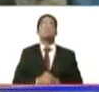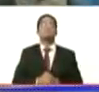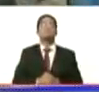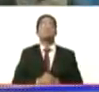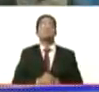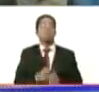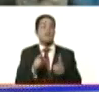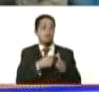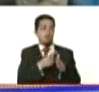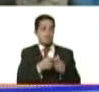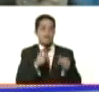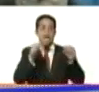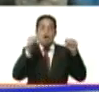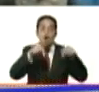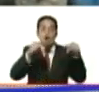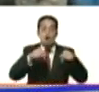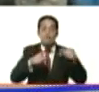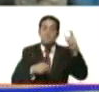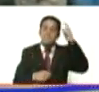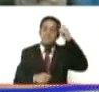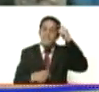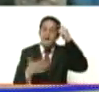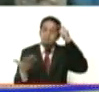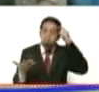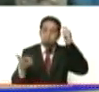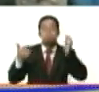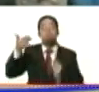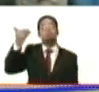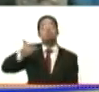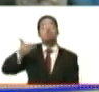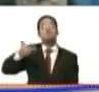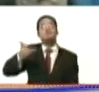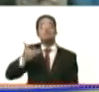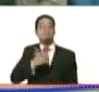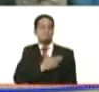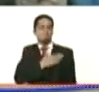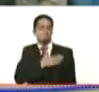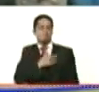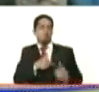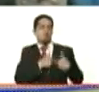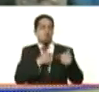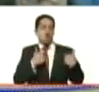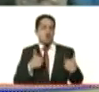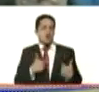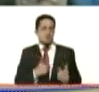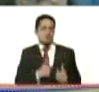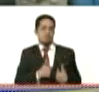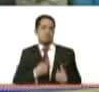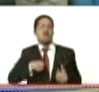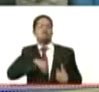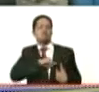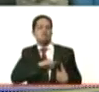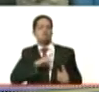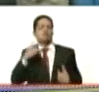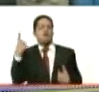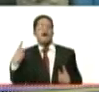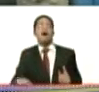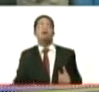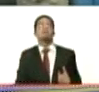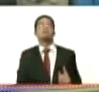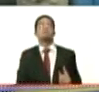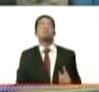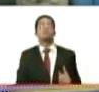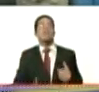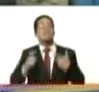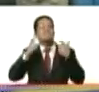días como hoy tiene más sentido desde el corazón la consigna que nosotros llevamos, decir